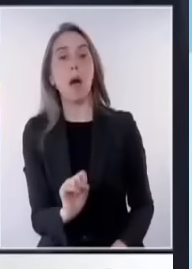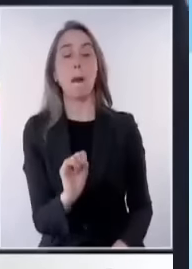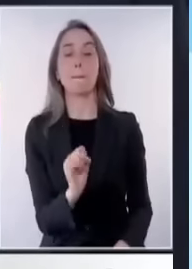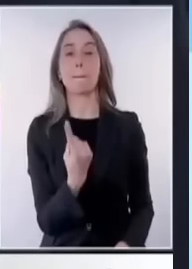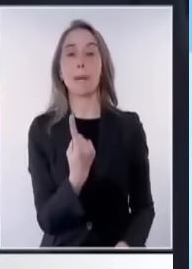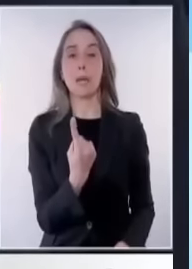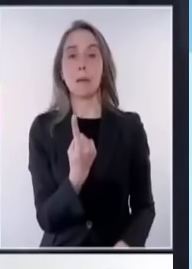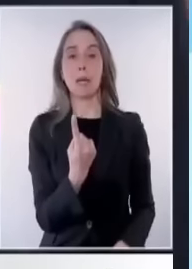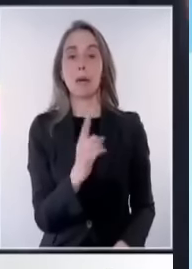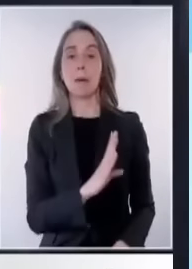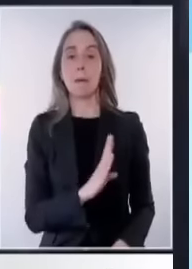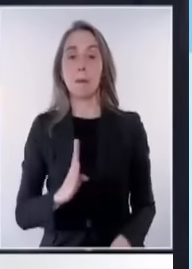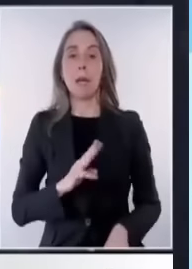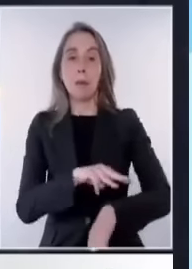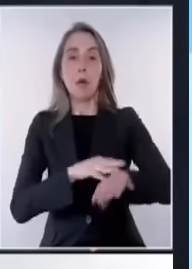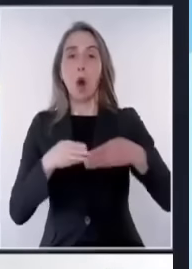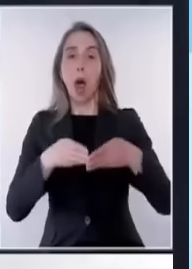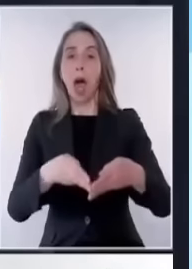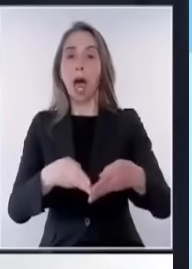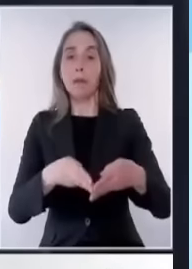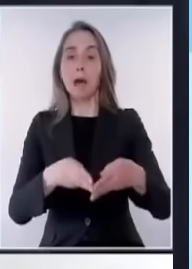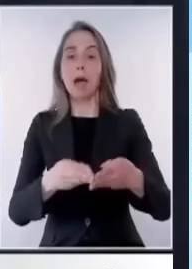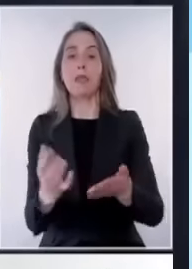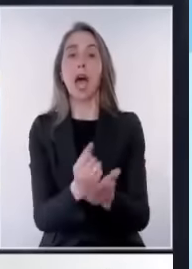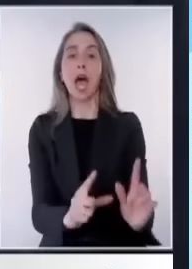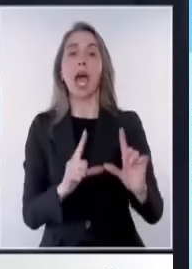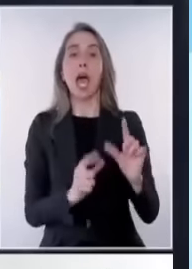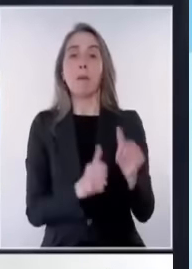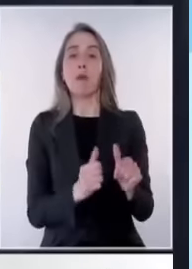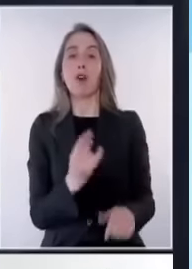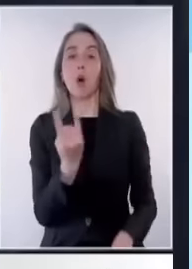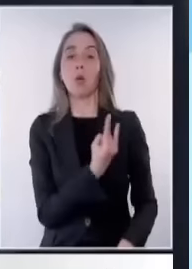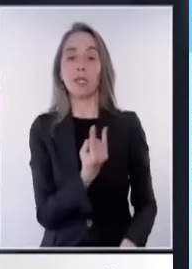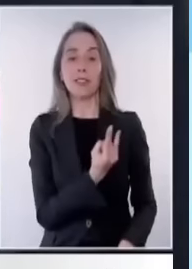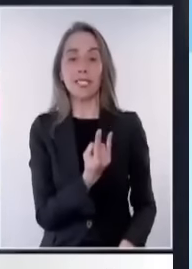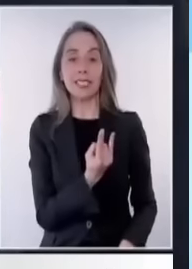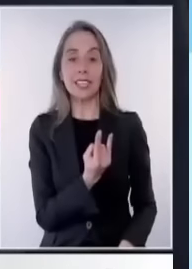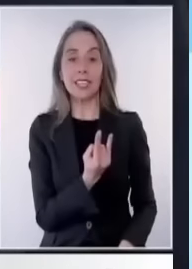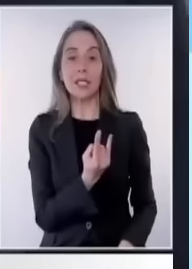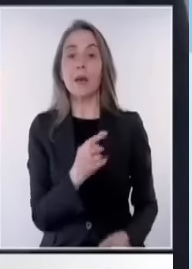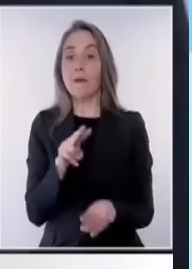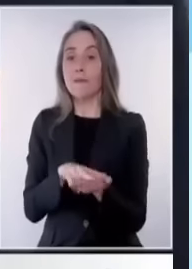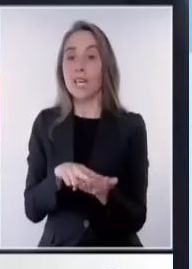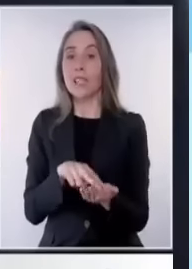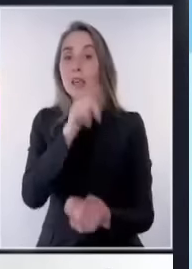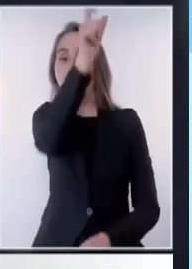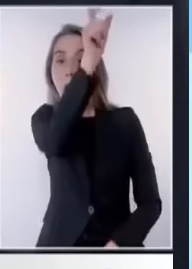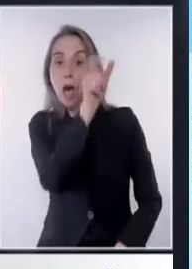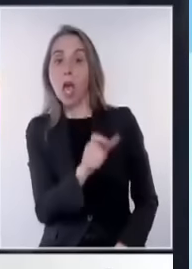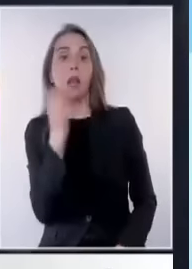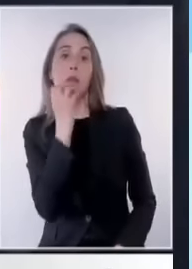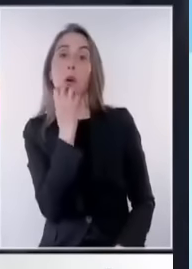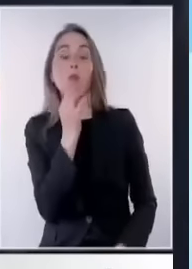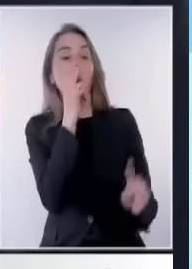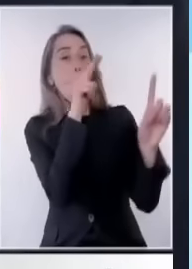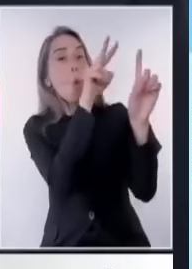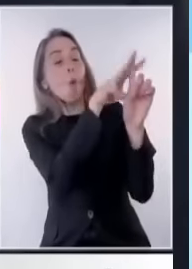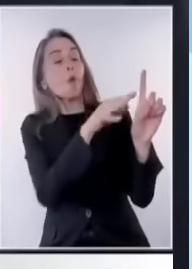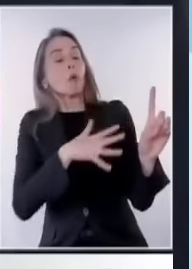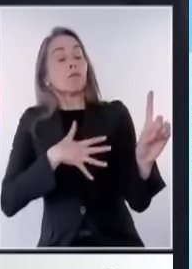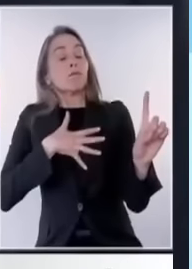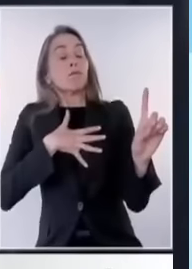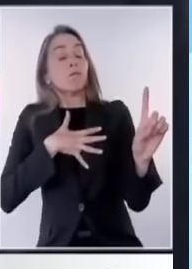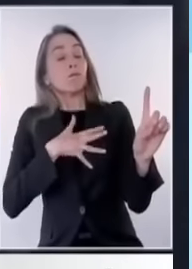los primeros integrantes de la Armada en sacar un título profesional en la universidad. Y la verdad es que su figura es tremendamente inspiradora.